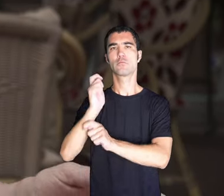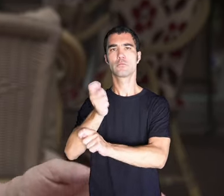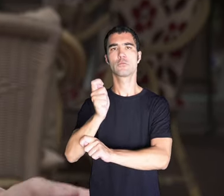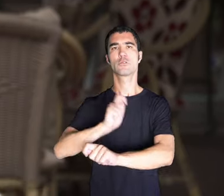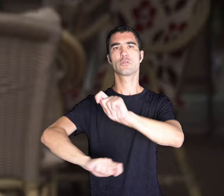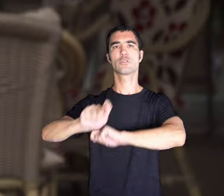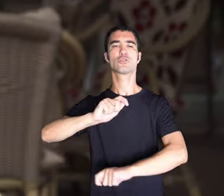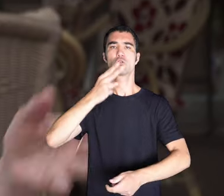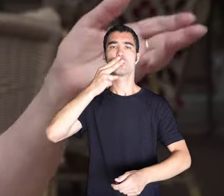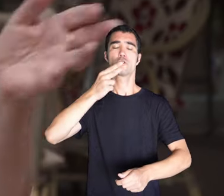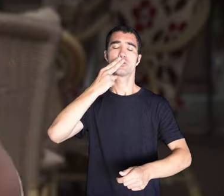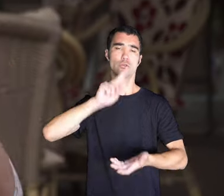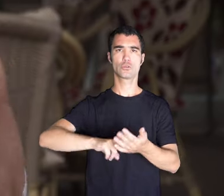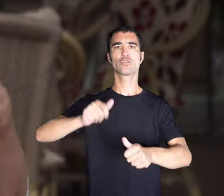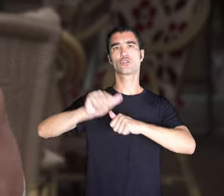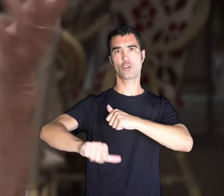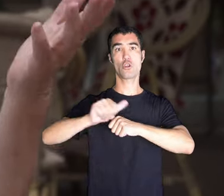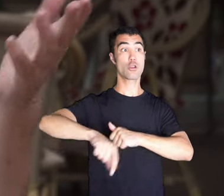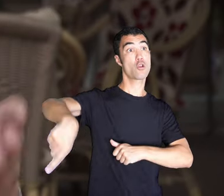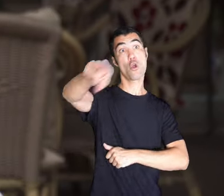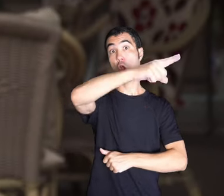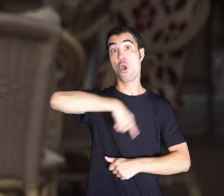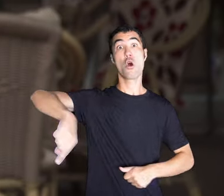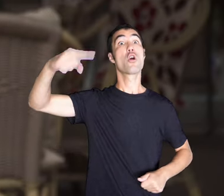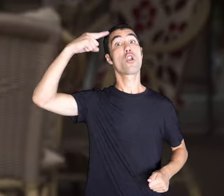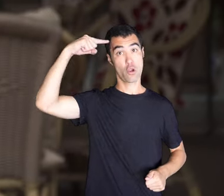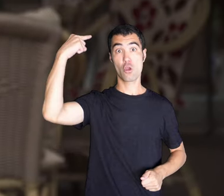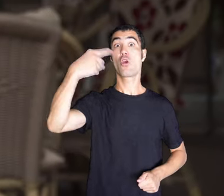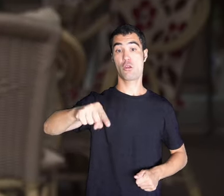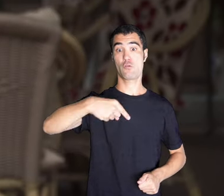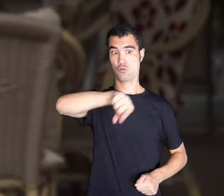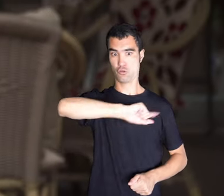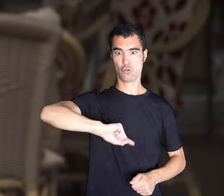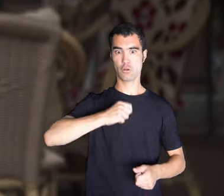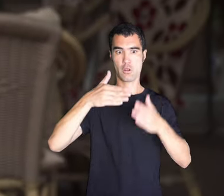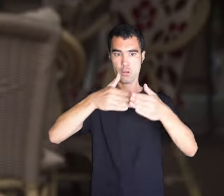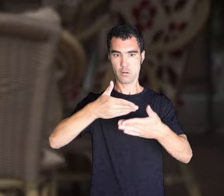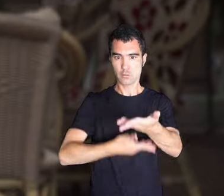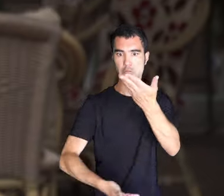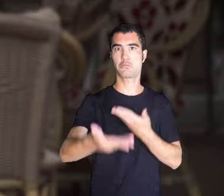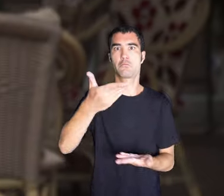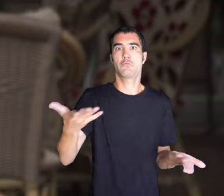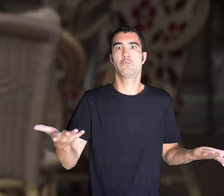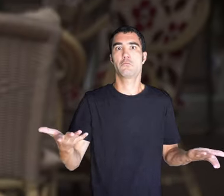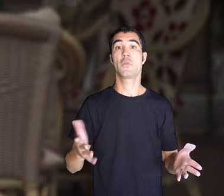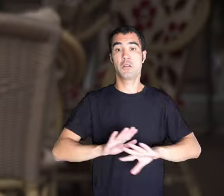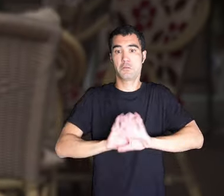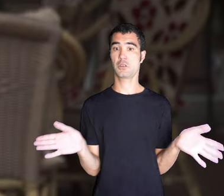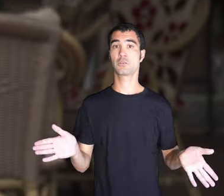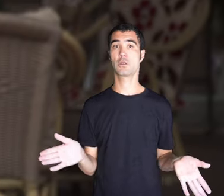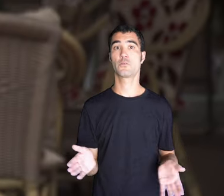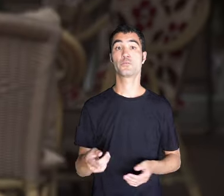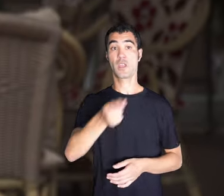mundo lo sabía, que habíamos cambiado de barca. Y ya está. Ellos